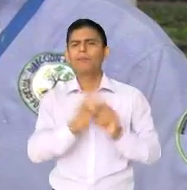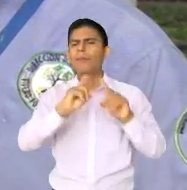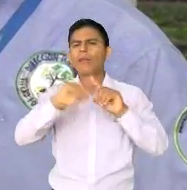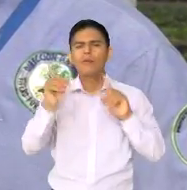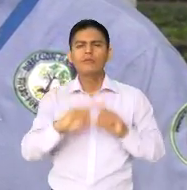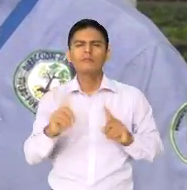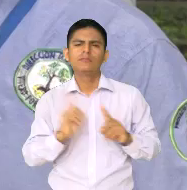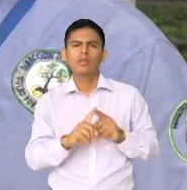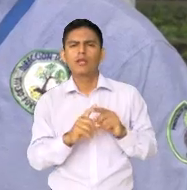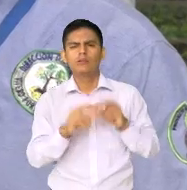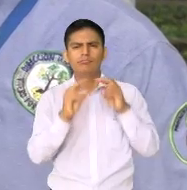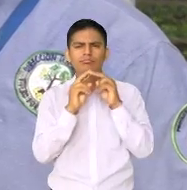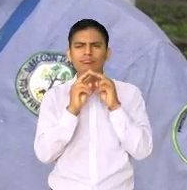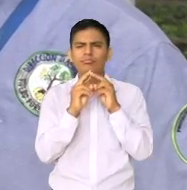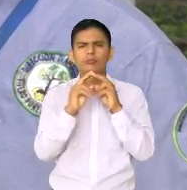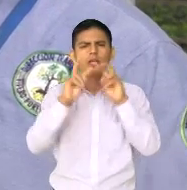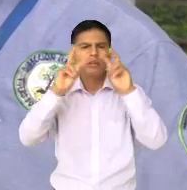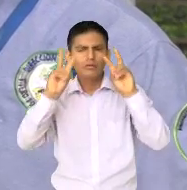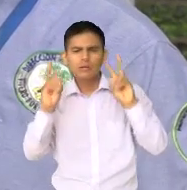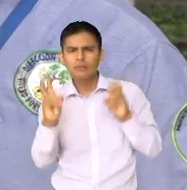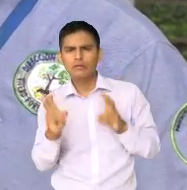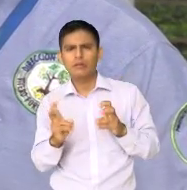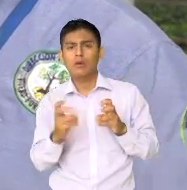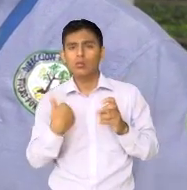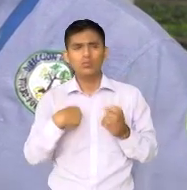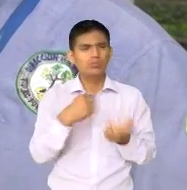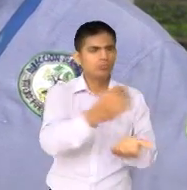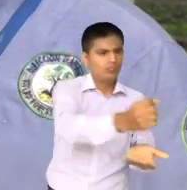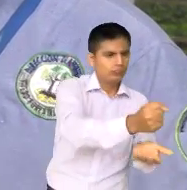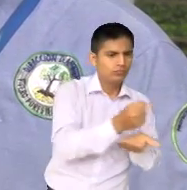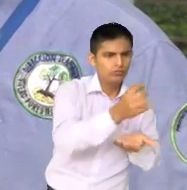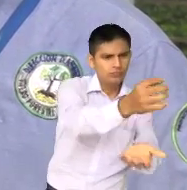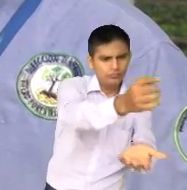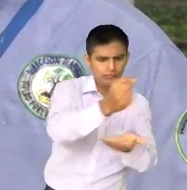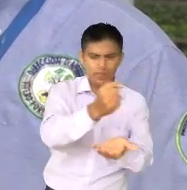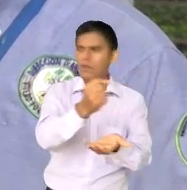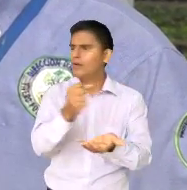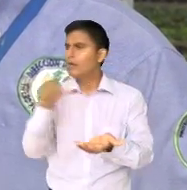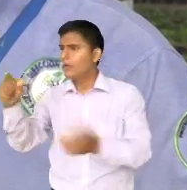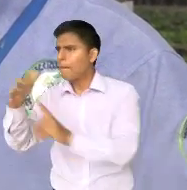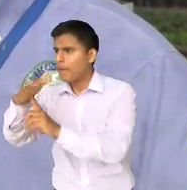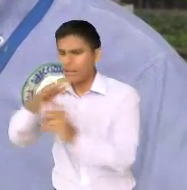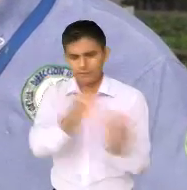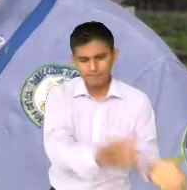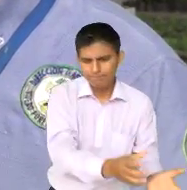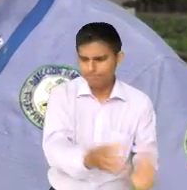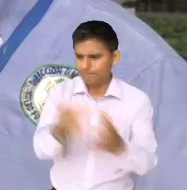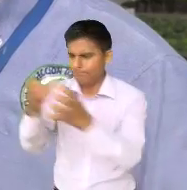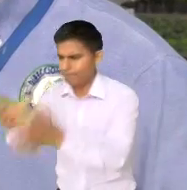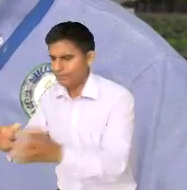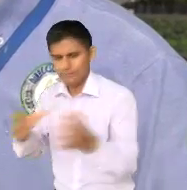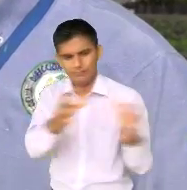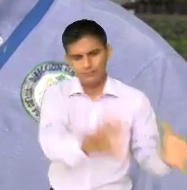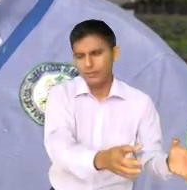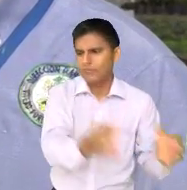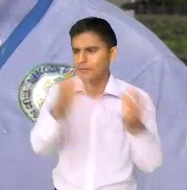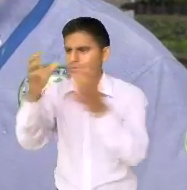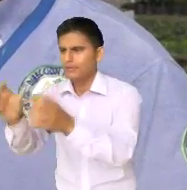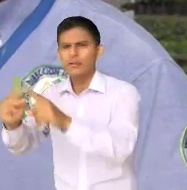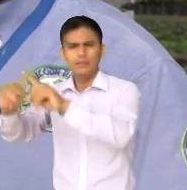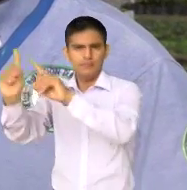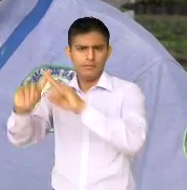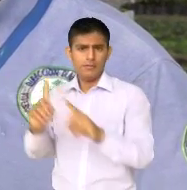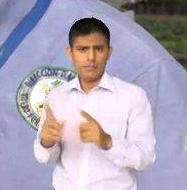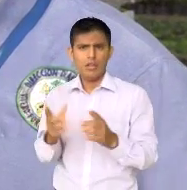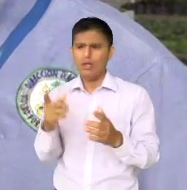lo que es en especies ornamentales nosotros la recolectamos en parques jardines avenidas aquí nuestro canto y que